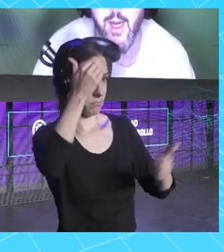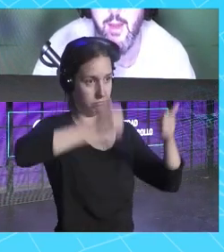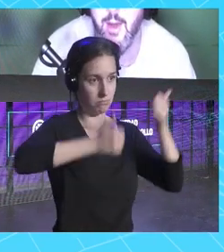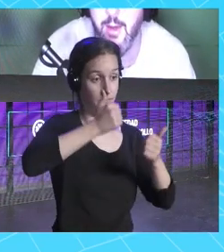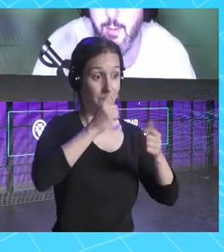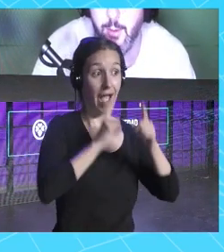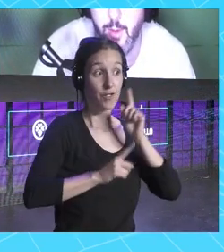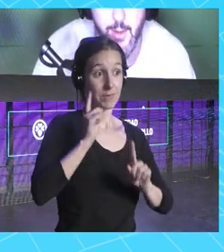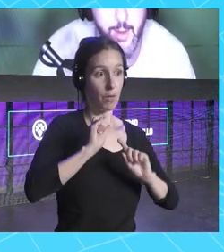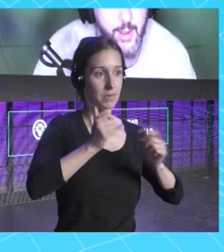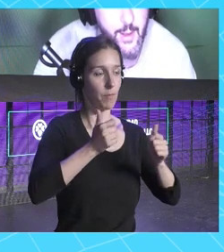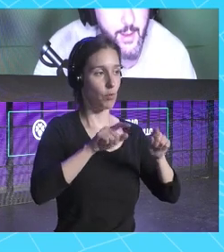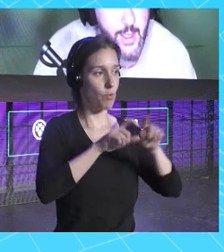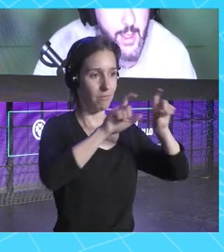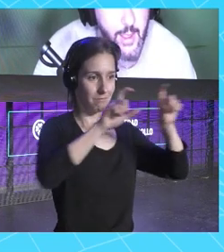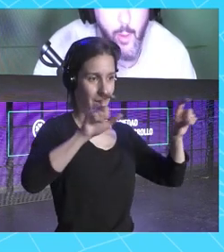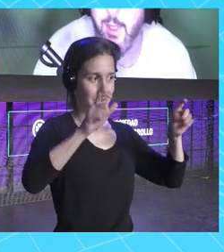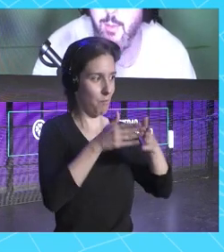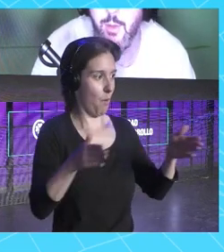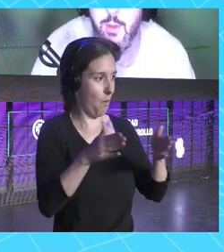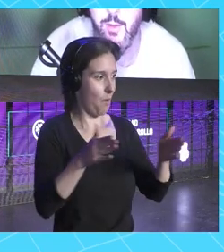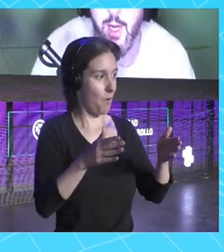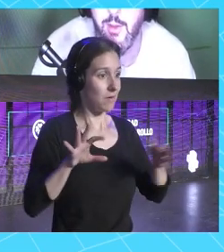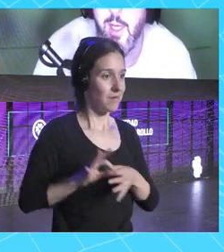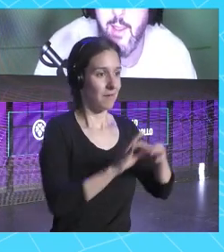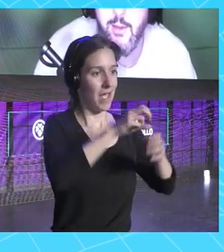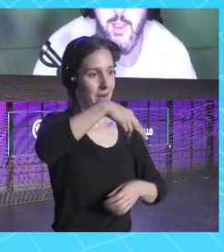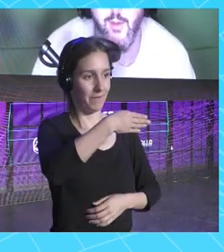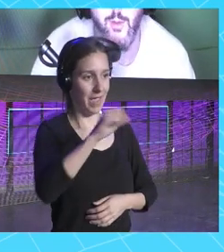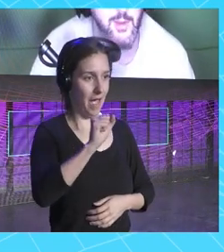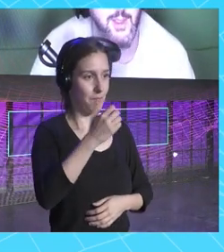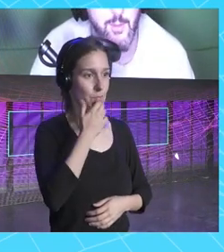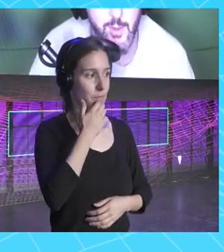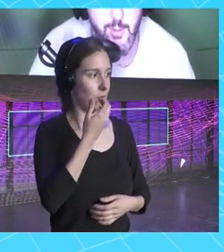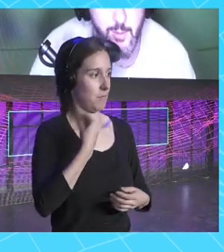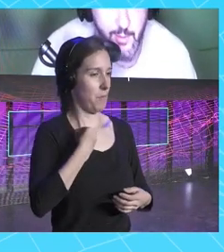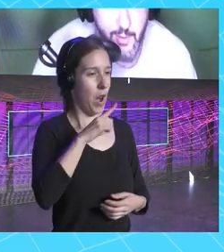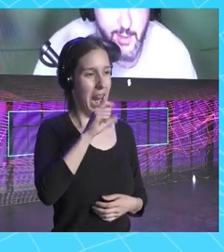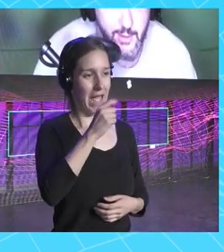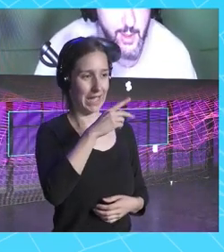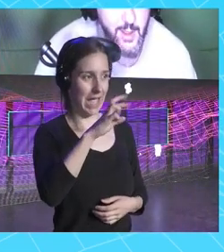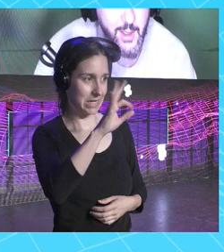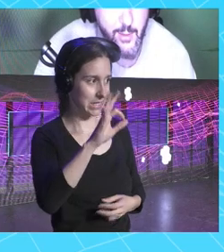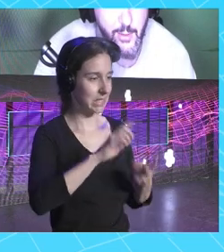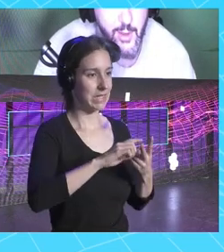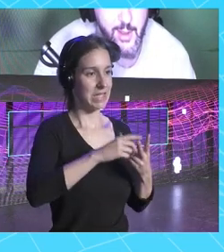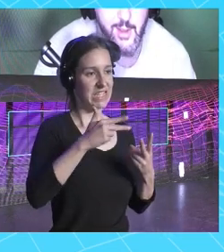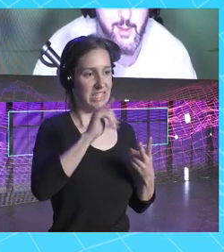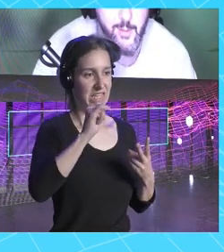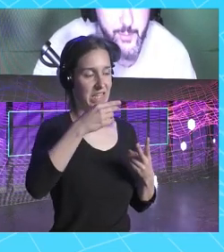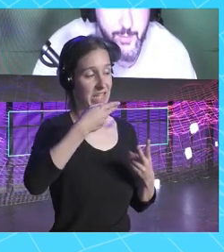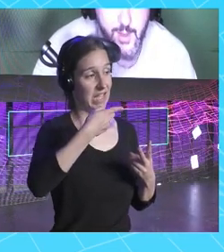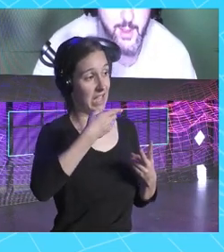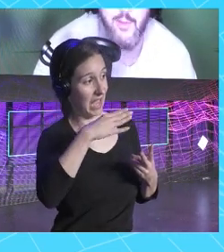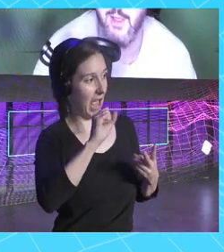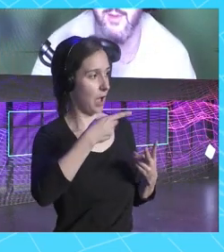franquicia del Arabia virtual y competimos pues contra los Lakers los Chicago Bulls que pues al final Esto hace ilusión y